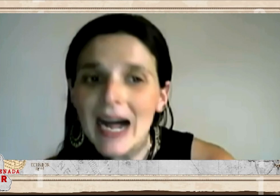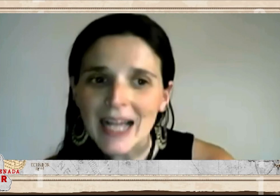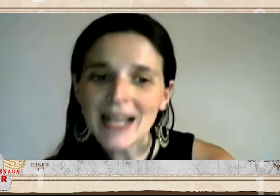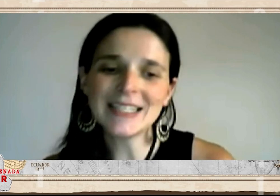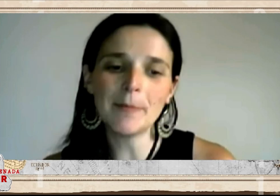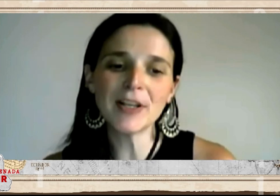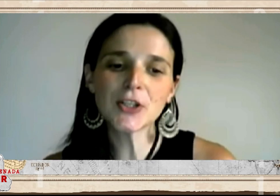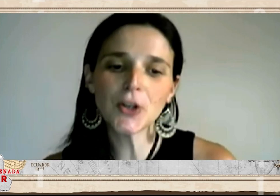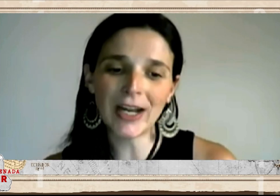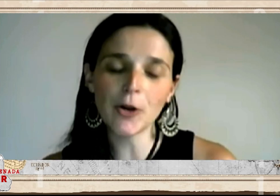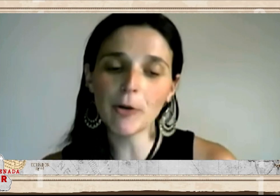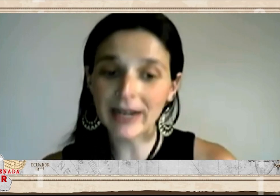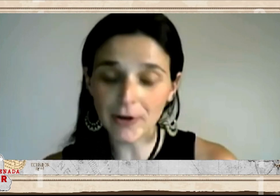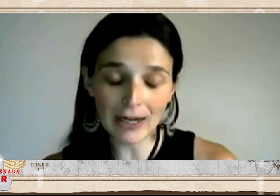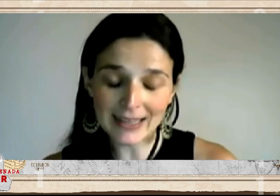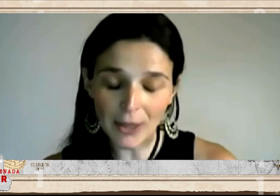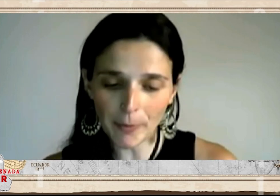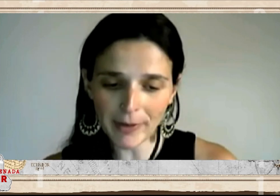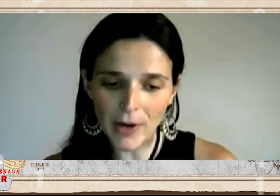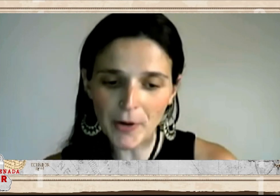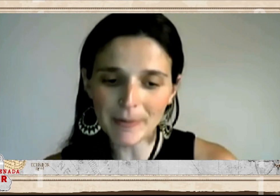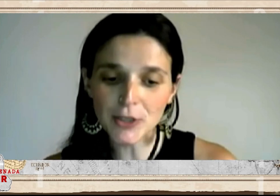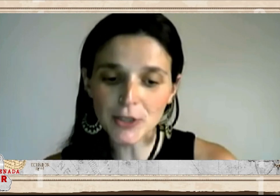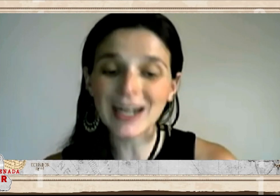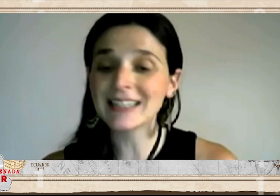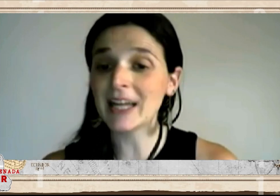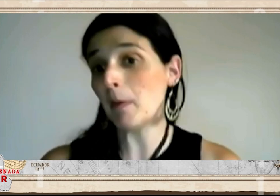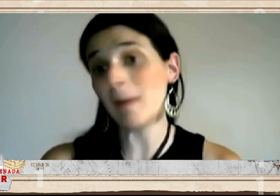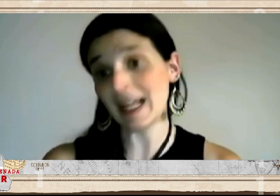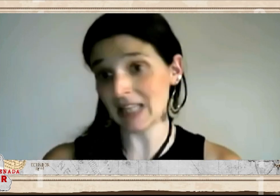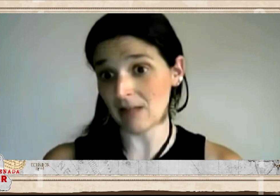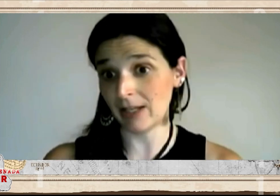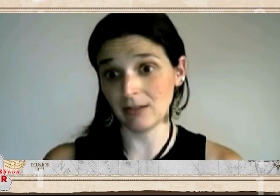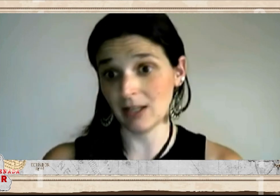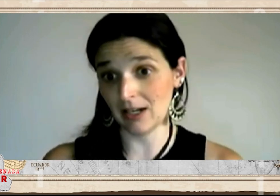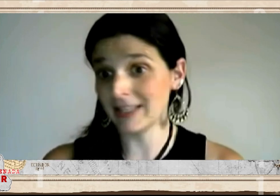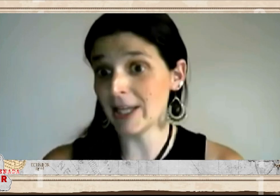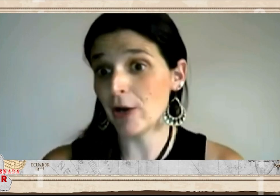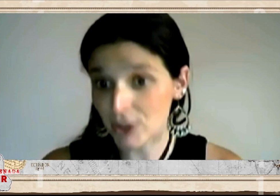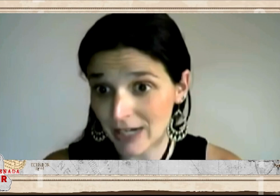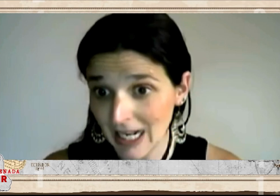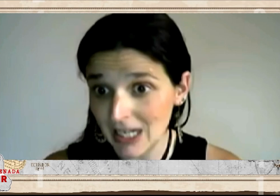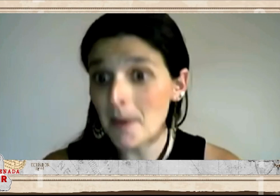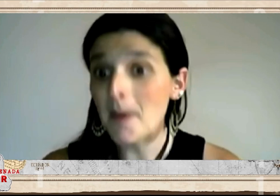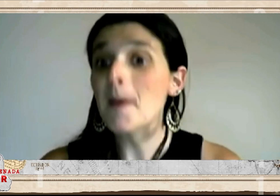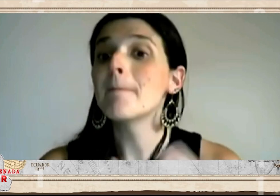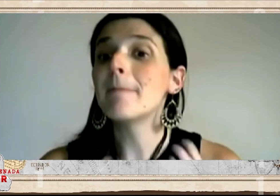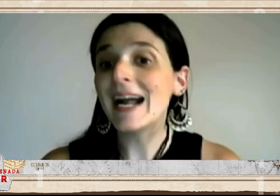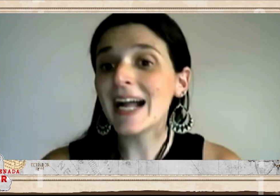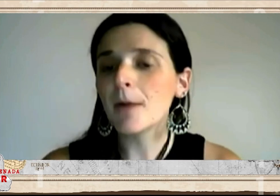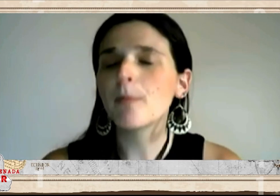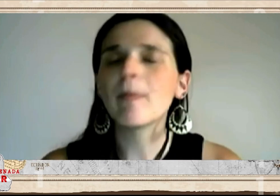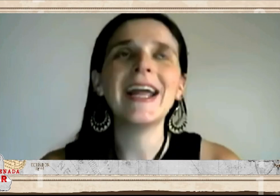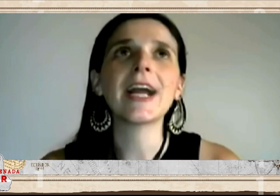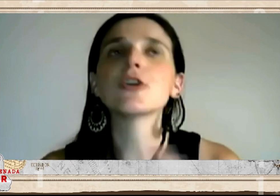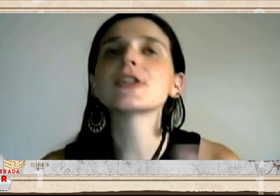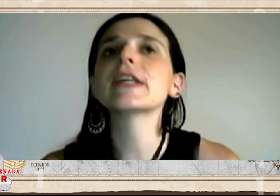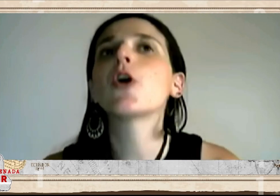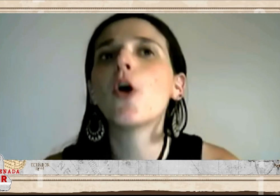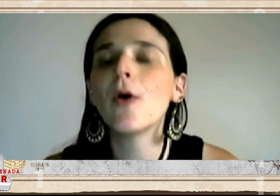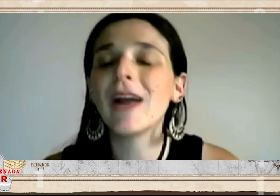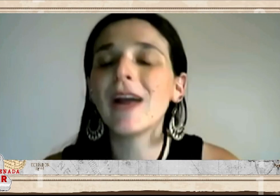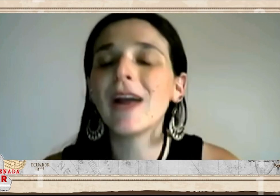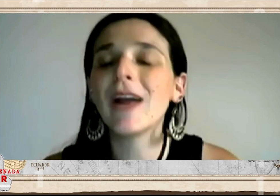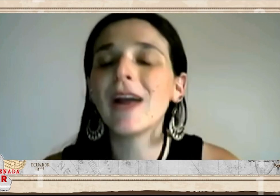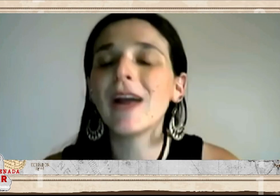Humala se empezó el Estado peruano empezó a gastar más plata del Estado Nacional para cosas como